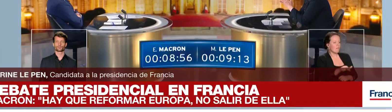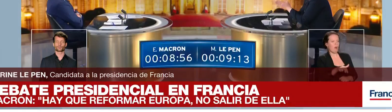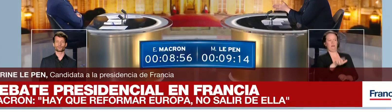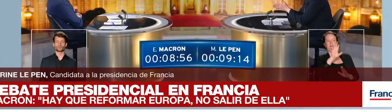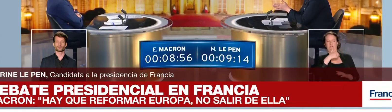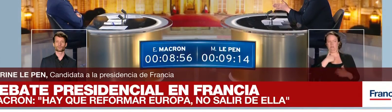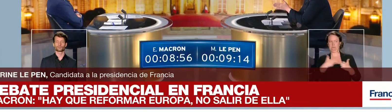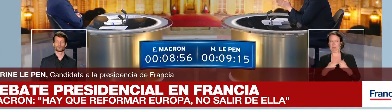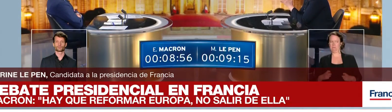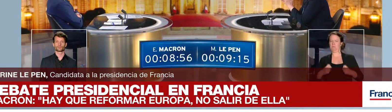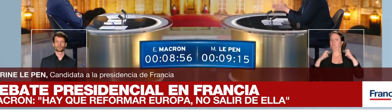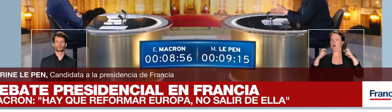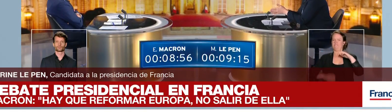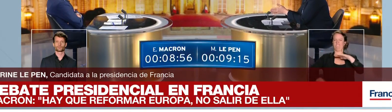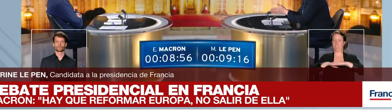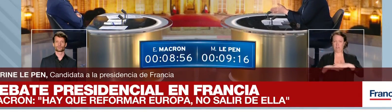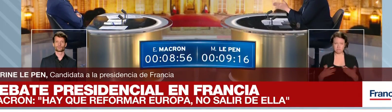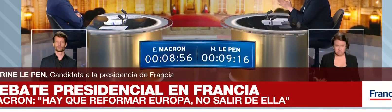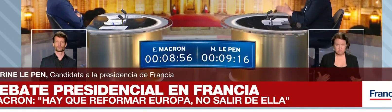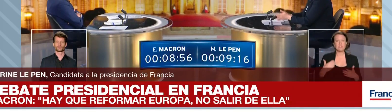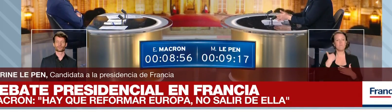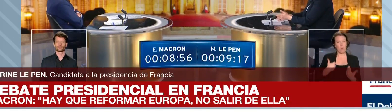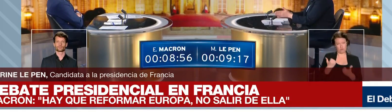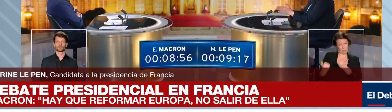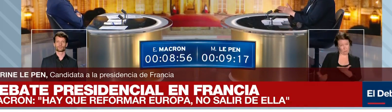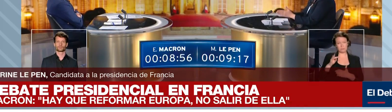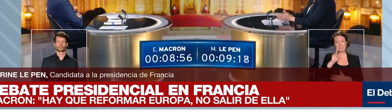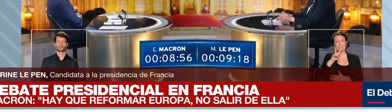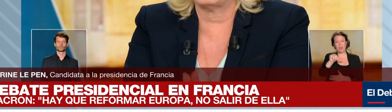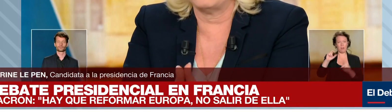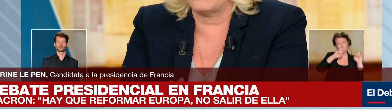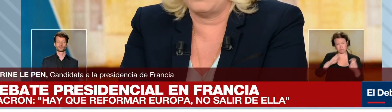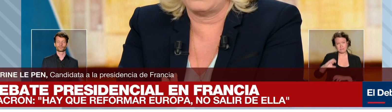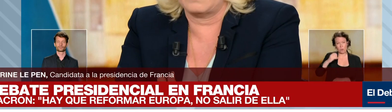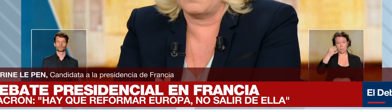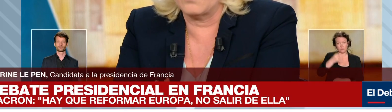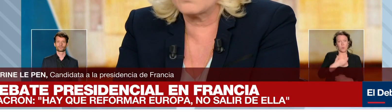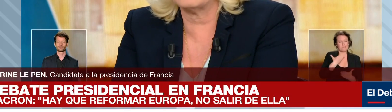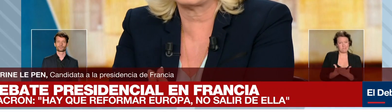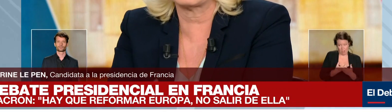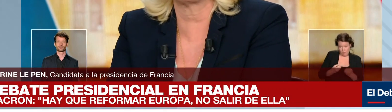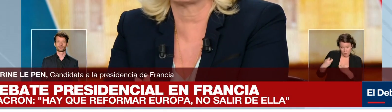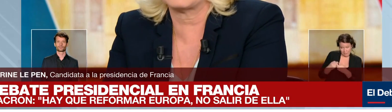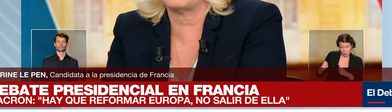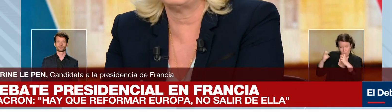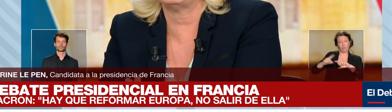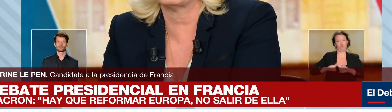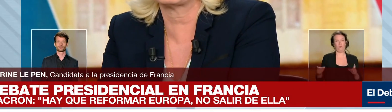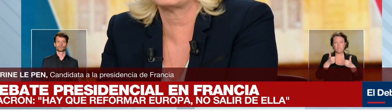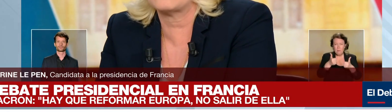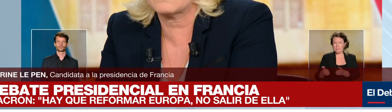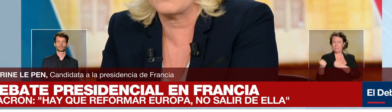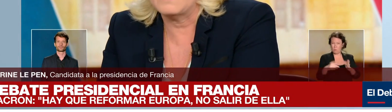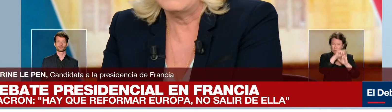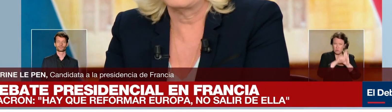mantengamos los precios altos. Pero entonces la supresión del IVA, en cambio, es lo contrario, reduce la inflación, pero usted sigue